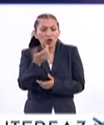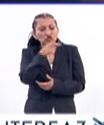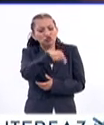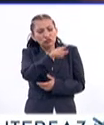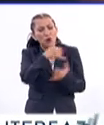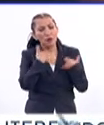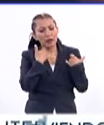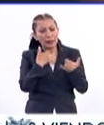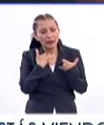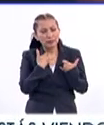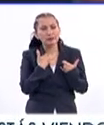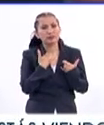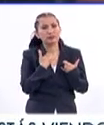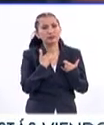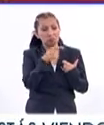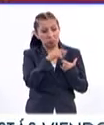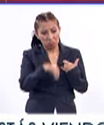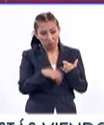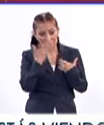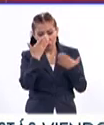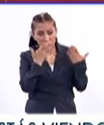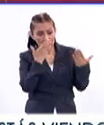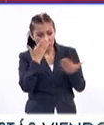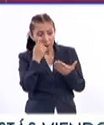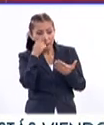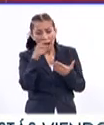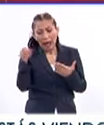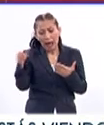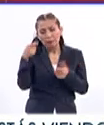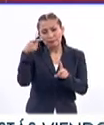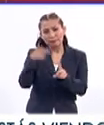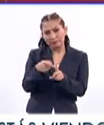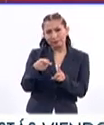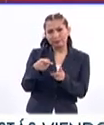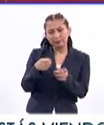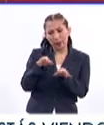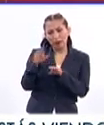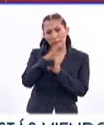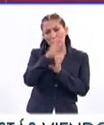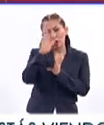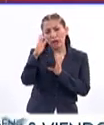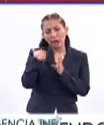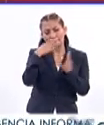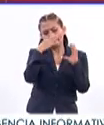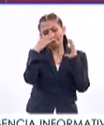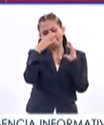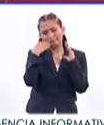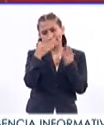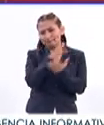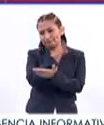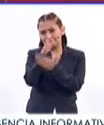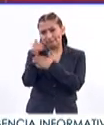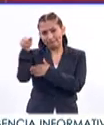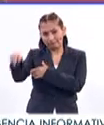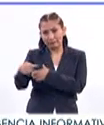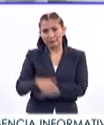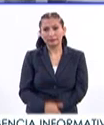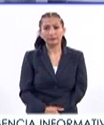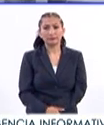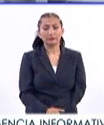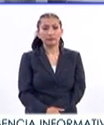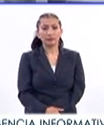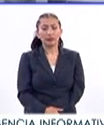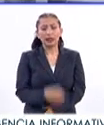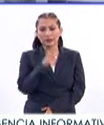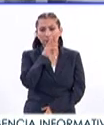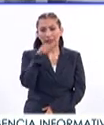sean jóvenes que están estudiando para este propósito y que vayan a formarse, que vayan a capacitarse.